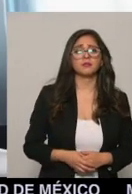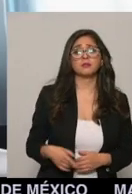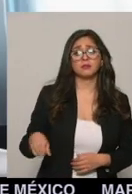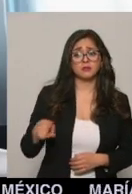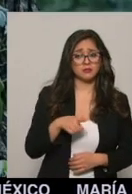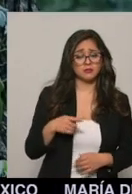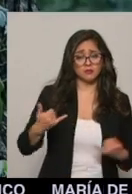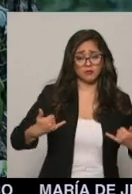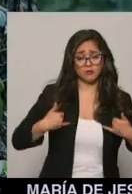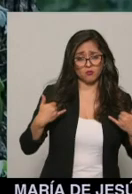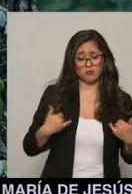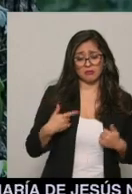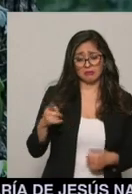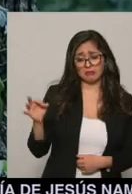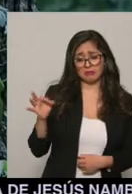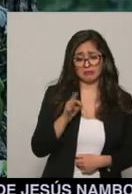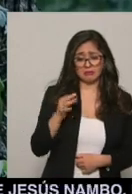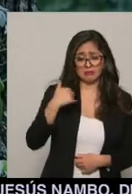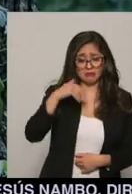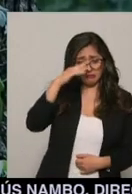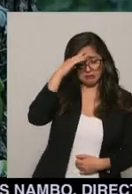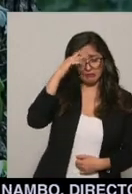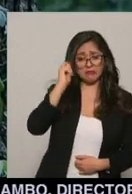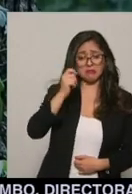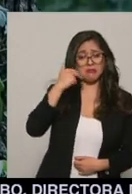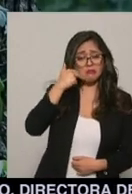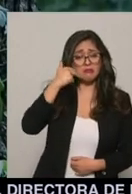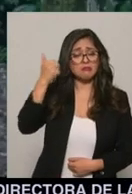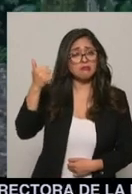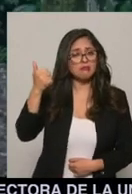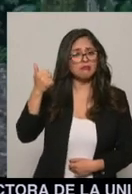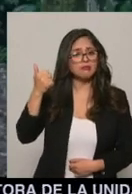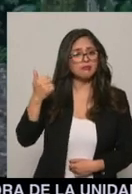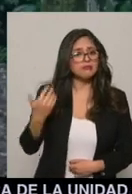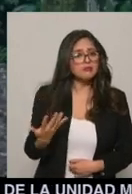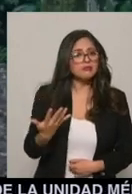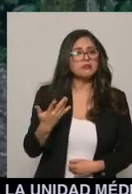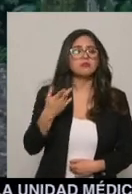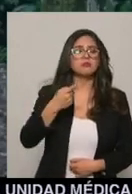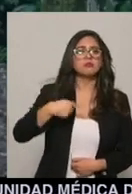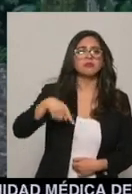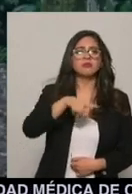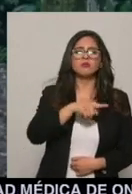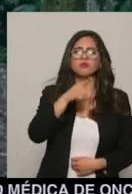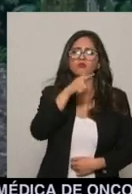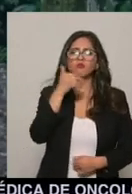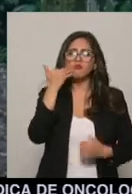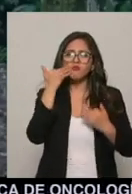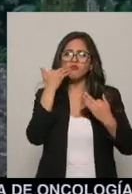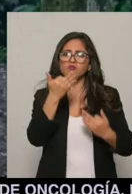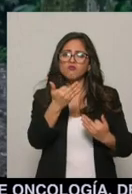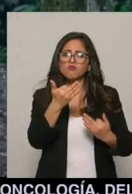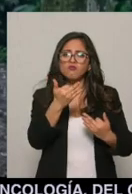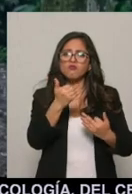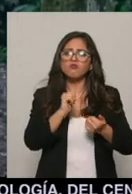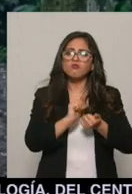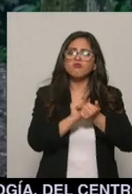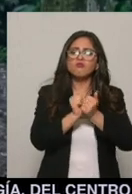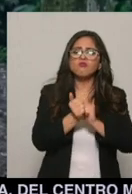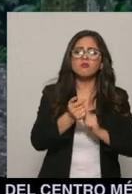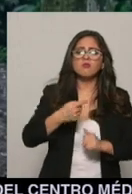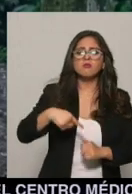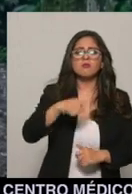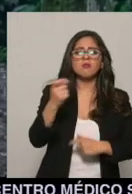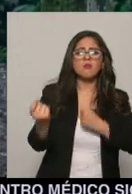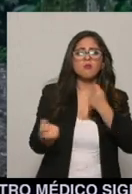están en riesgo de cometer un acto suicida, pues finalmente se ve eso, y hay como que jóvenes que